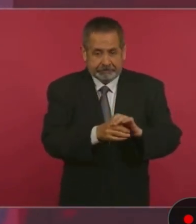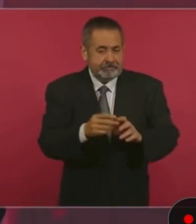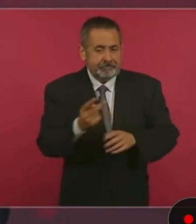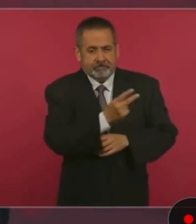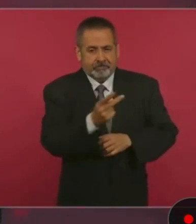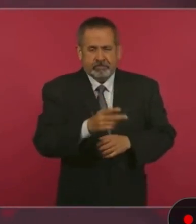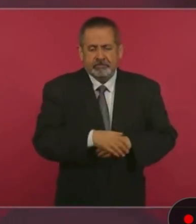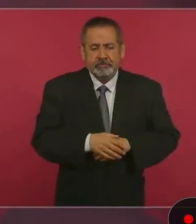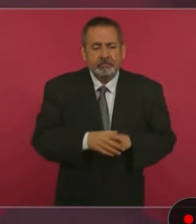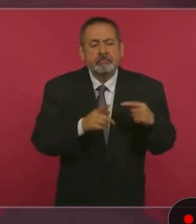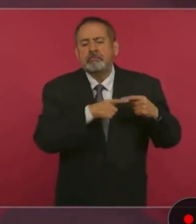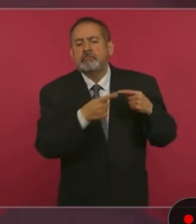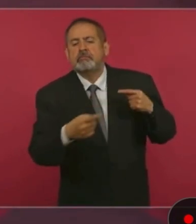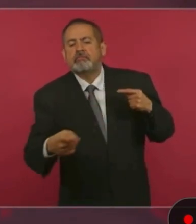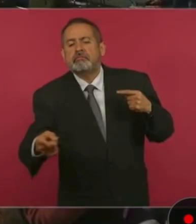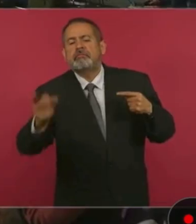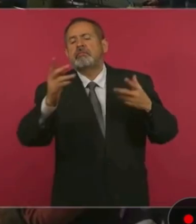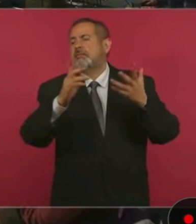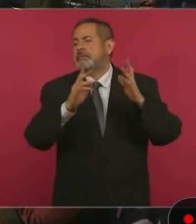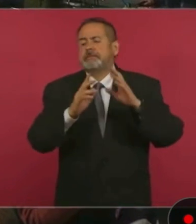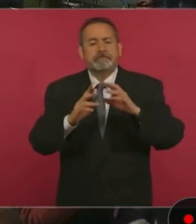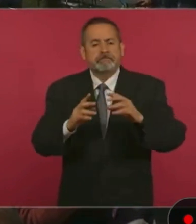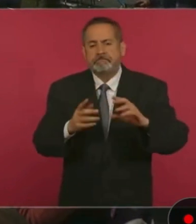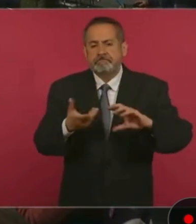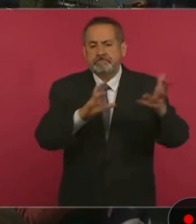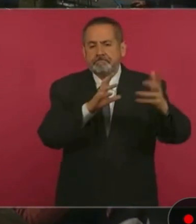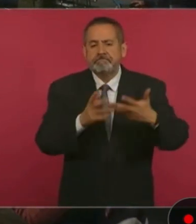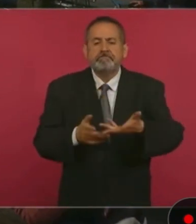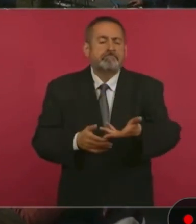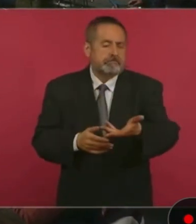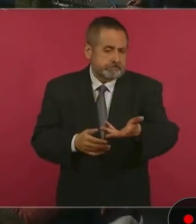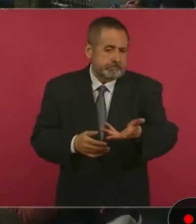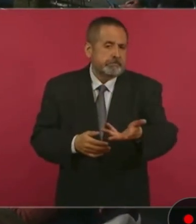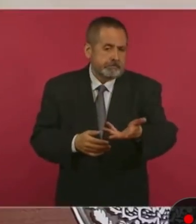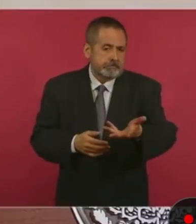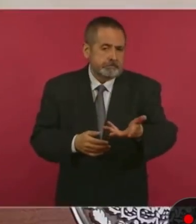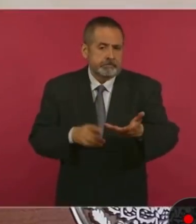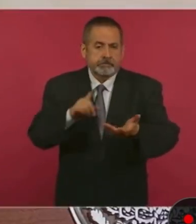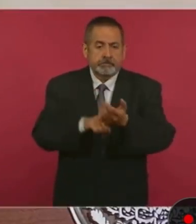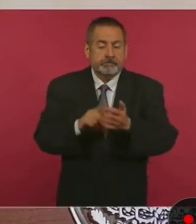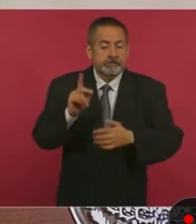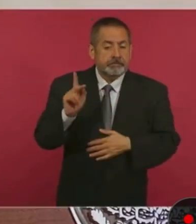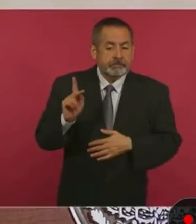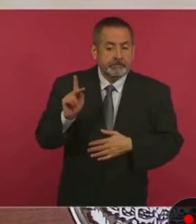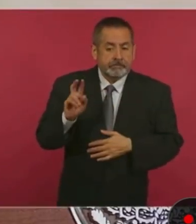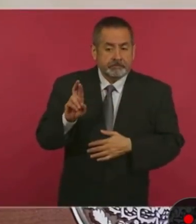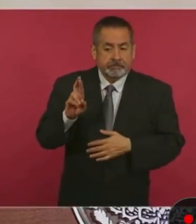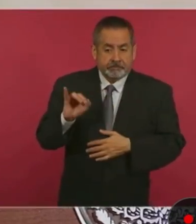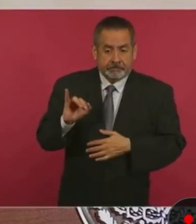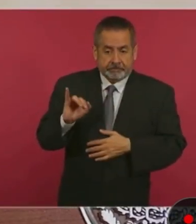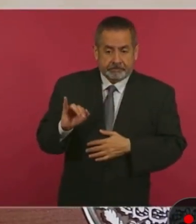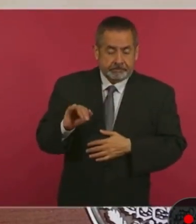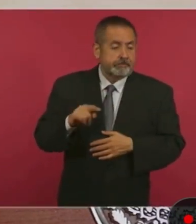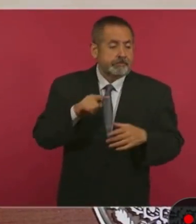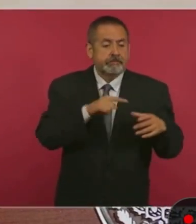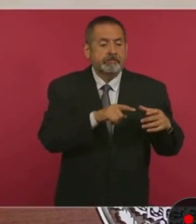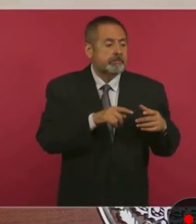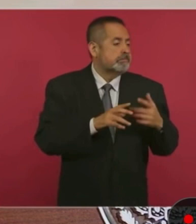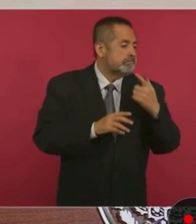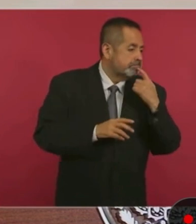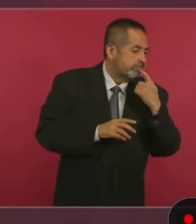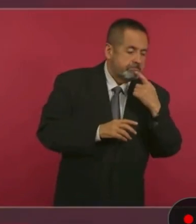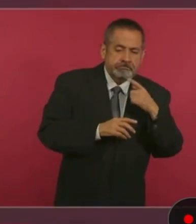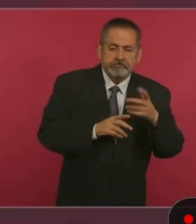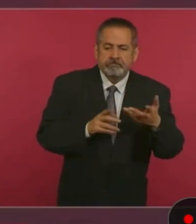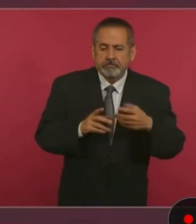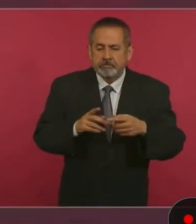se deriva el que el PRI le entregó el